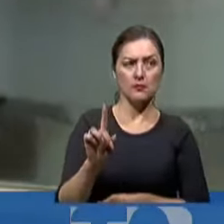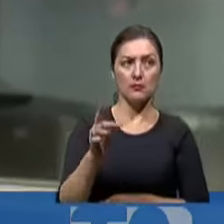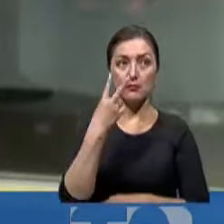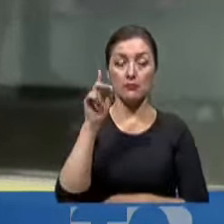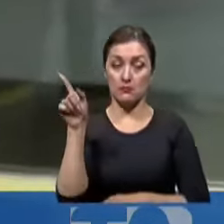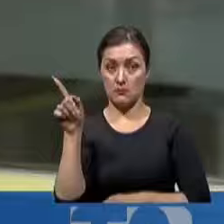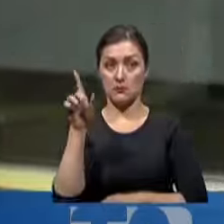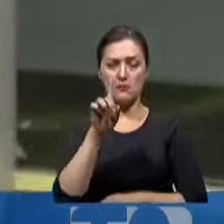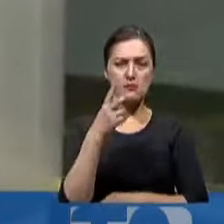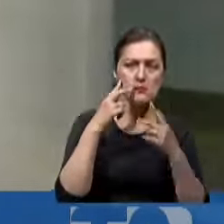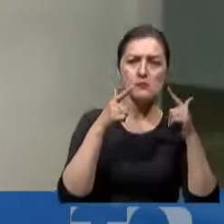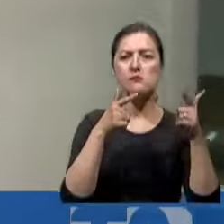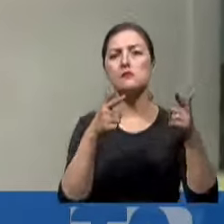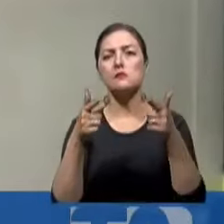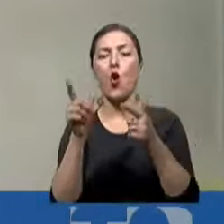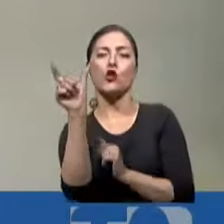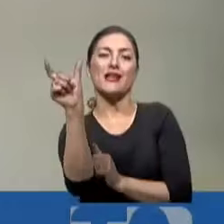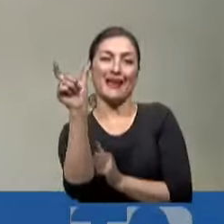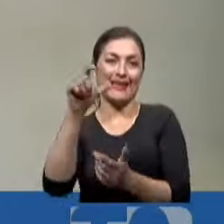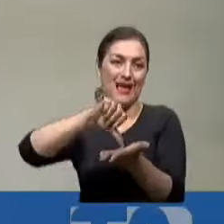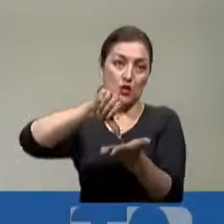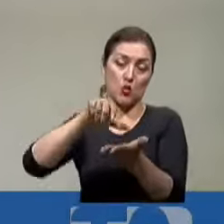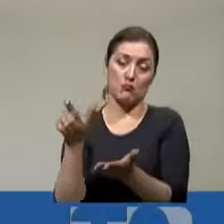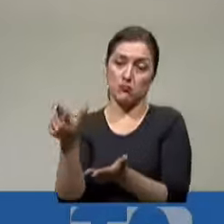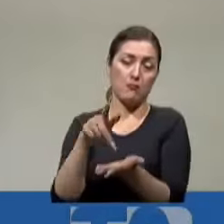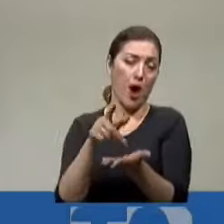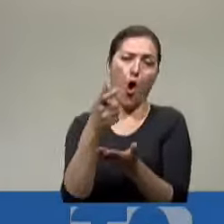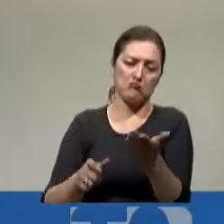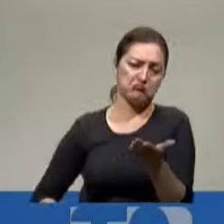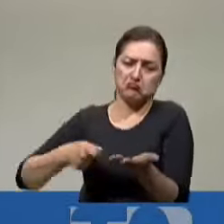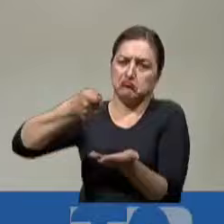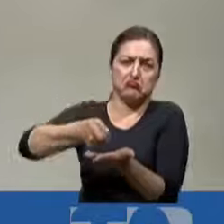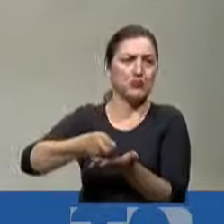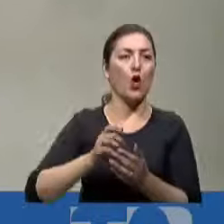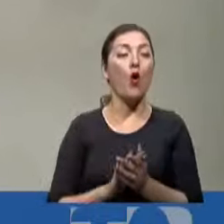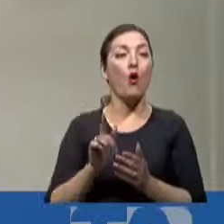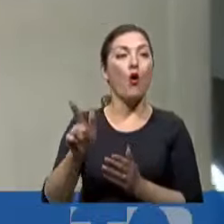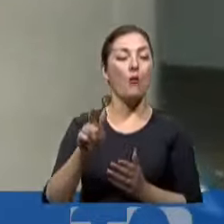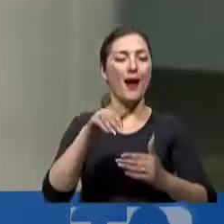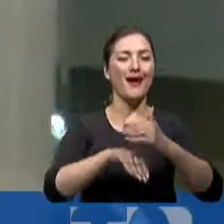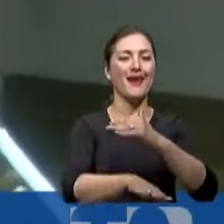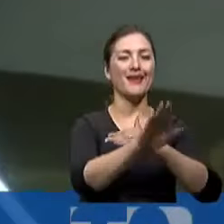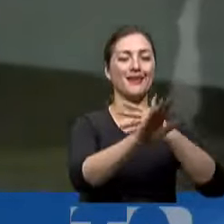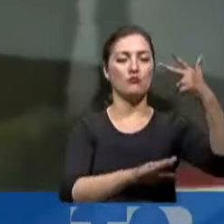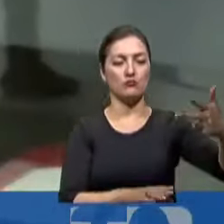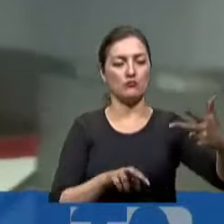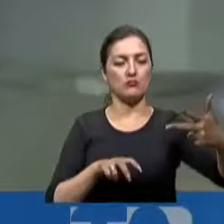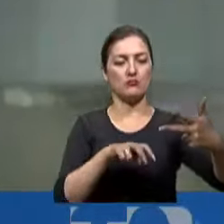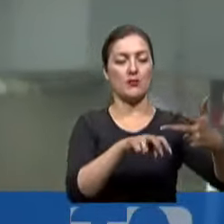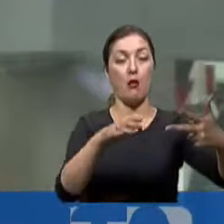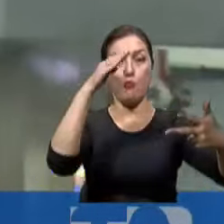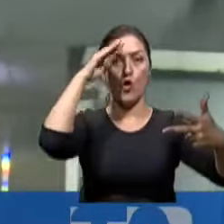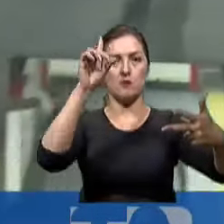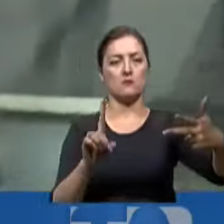su pasaje o utilizar la tarjeta ciudad, como en la parte ya también de los andenes previo al ingreso a